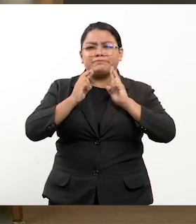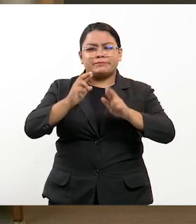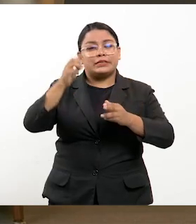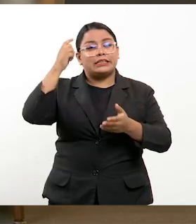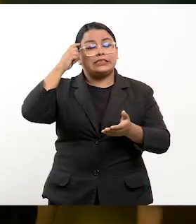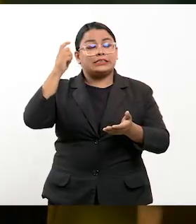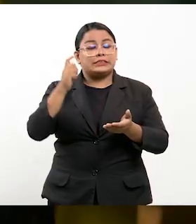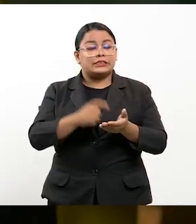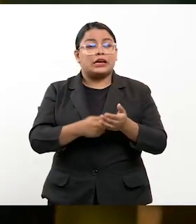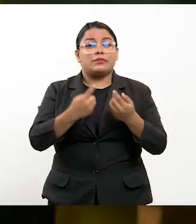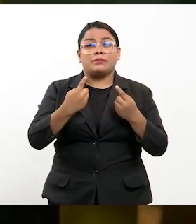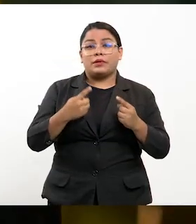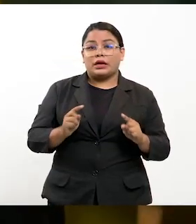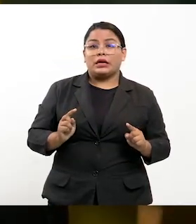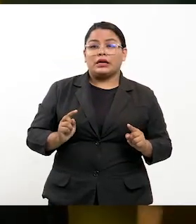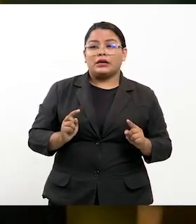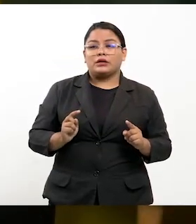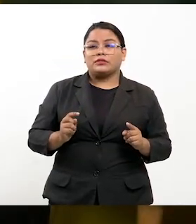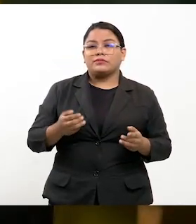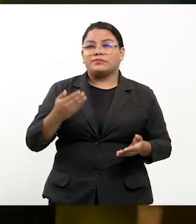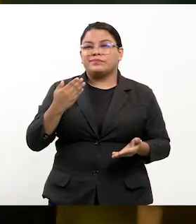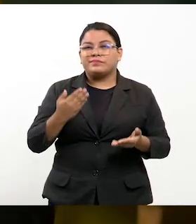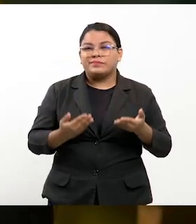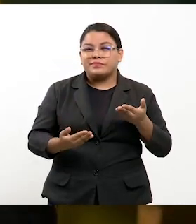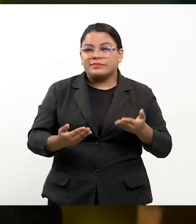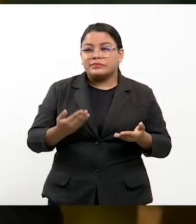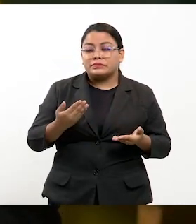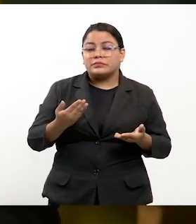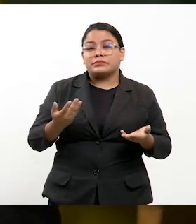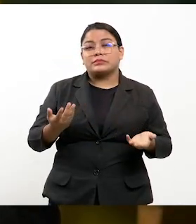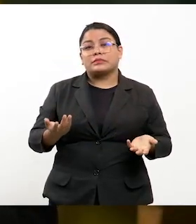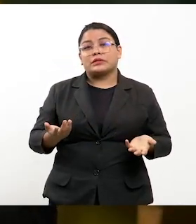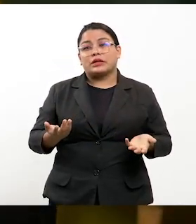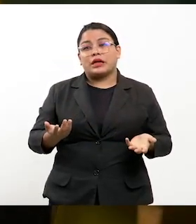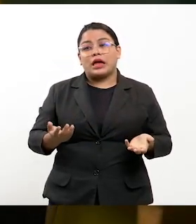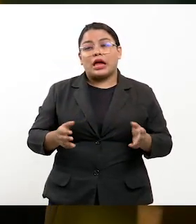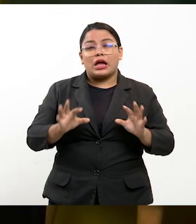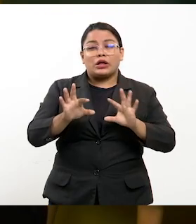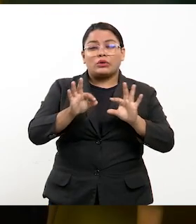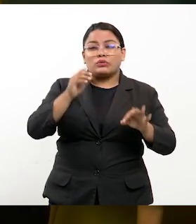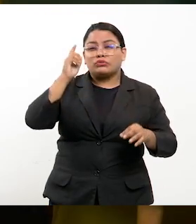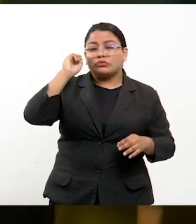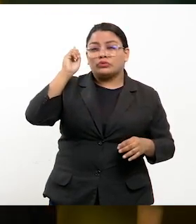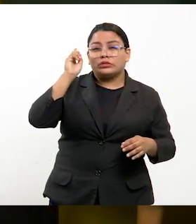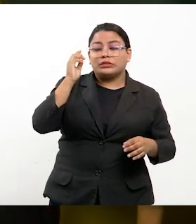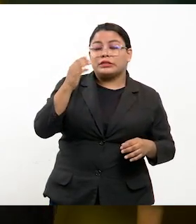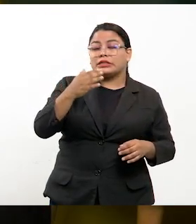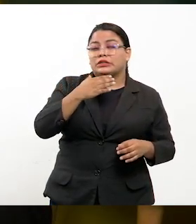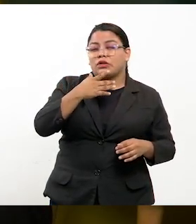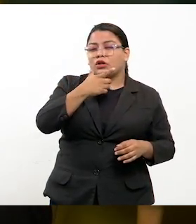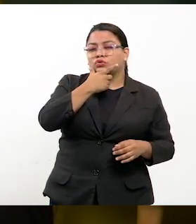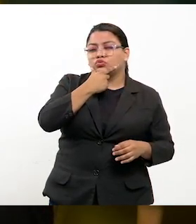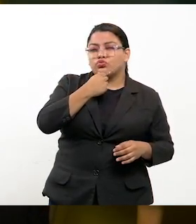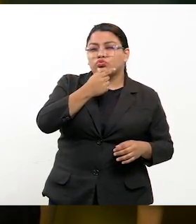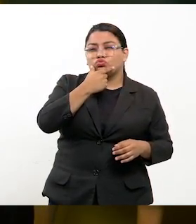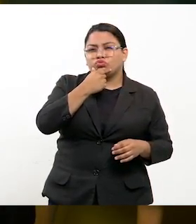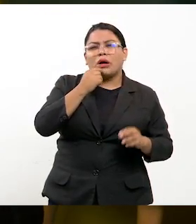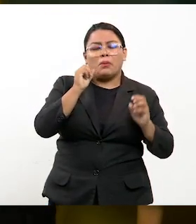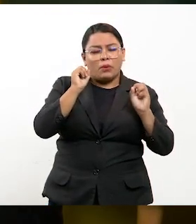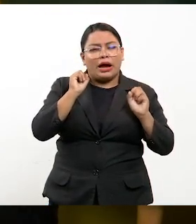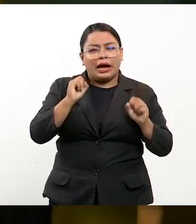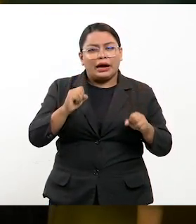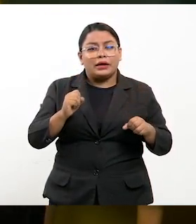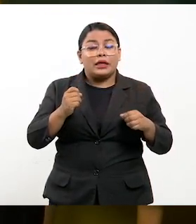prueba, pero a veces puede pasar que algún docente tenga una duda y esto es válido. Okay.